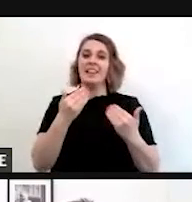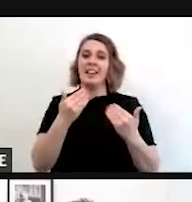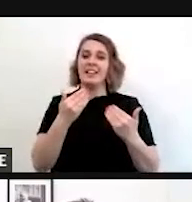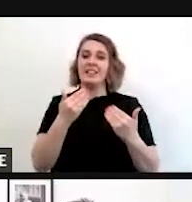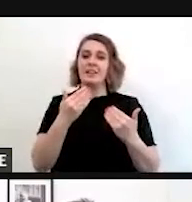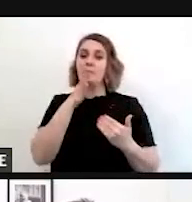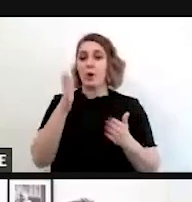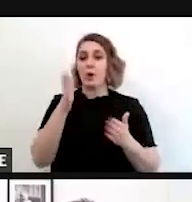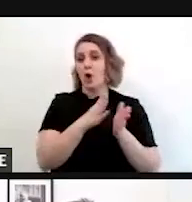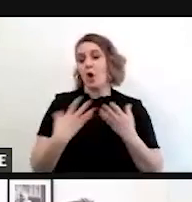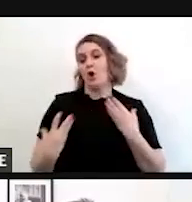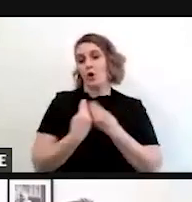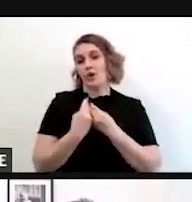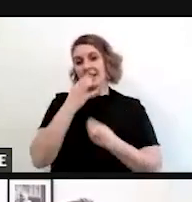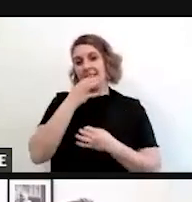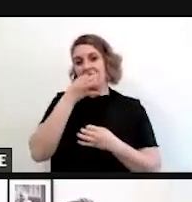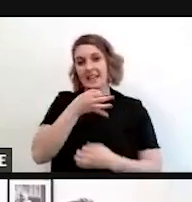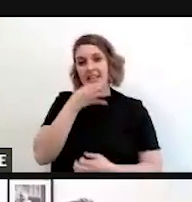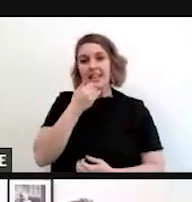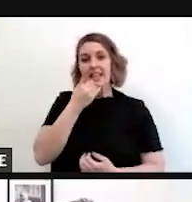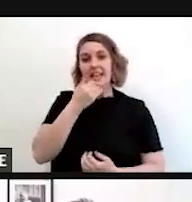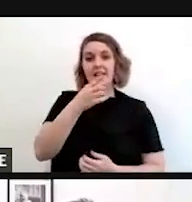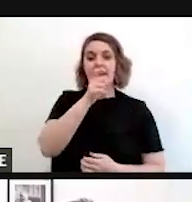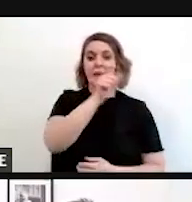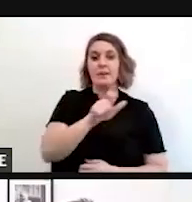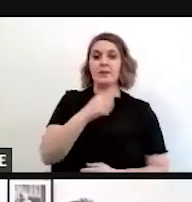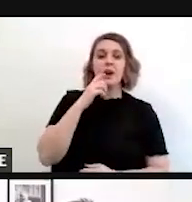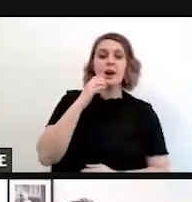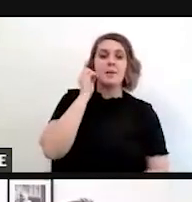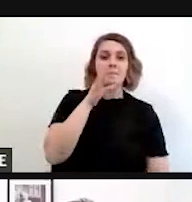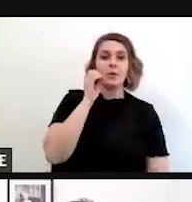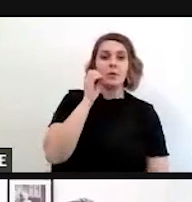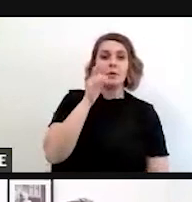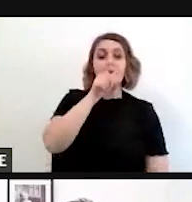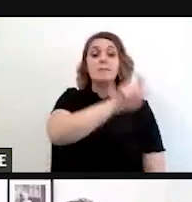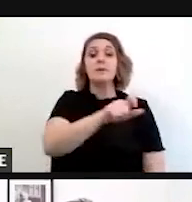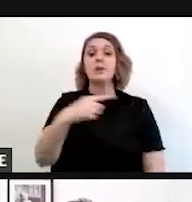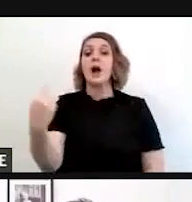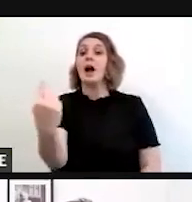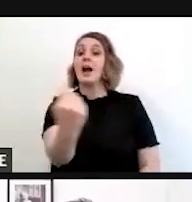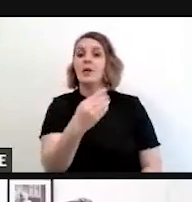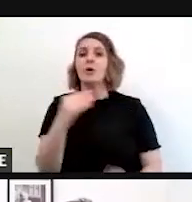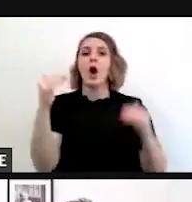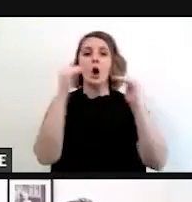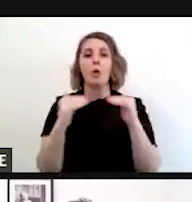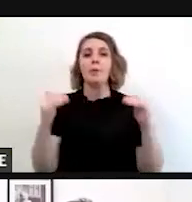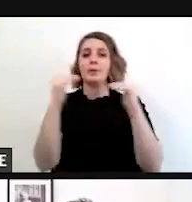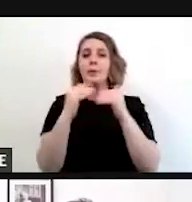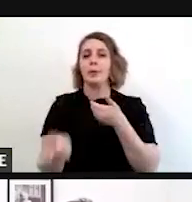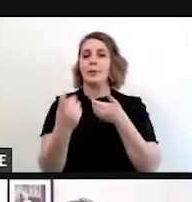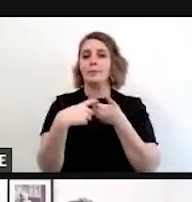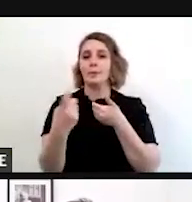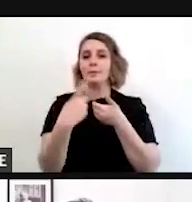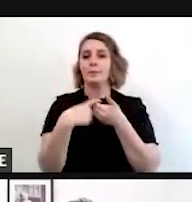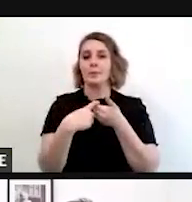tarde, tanto a vosotros, a los ponentes, como a cada una de las personas que estáis cada jueves siguiéndonos, que de ninguna